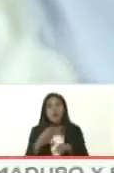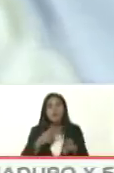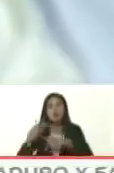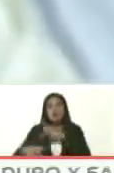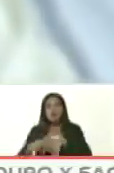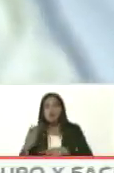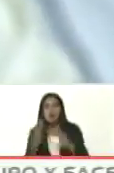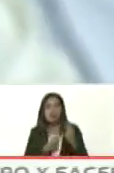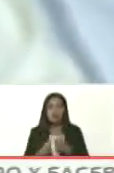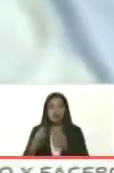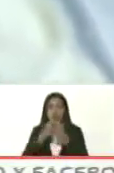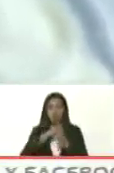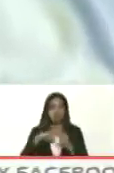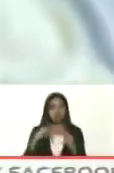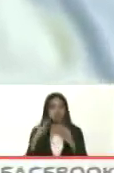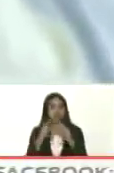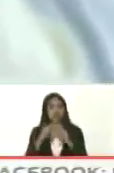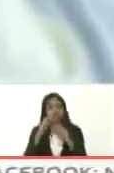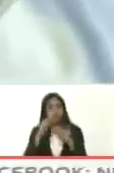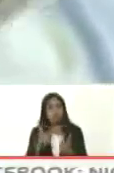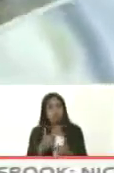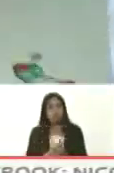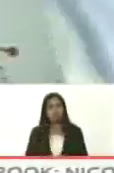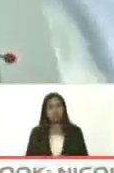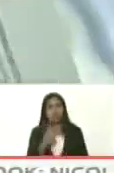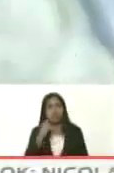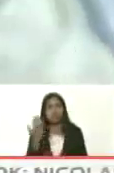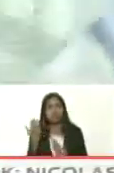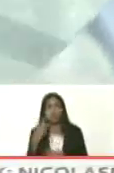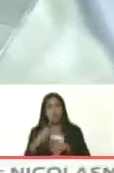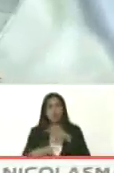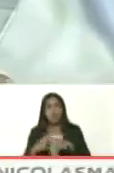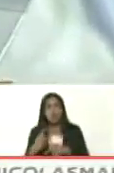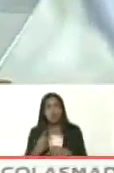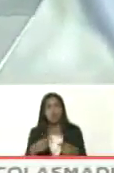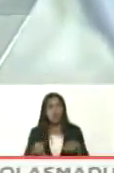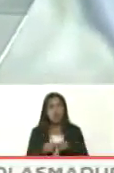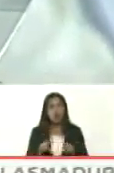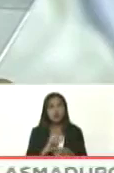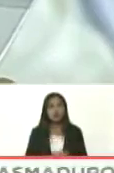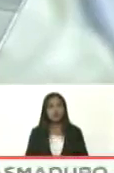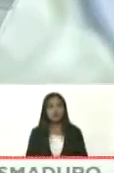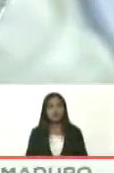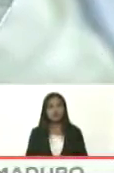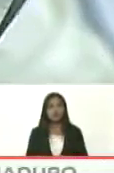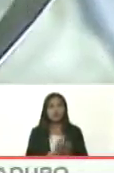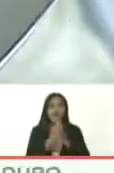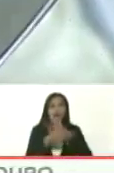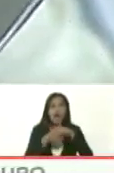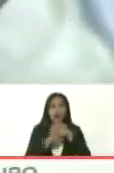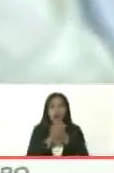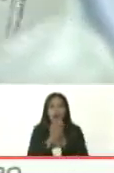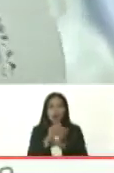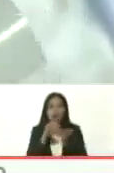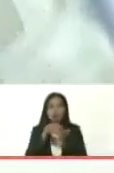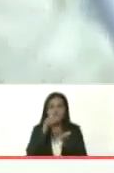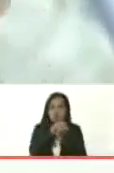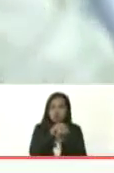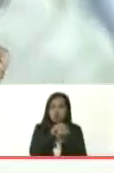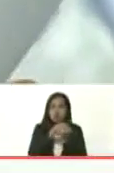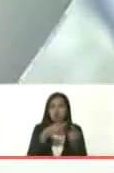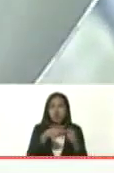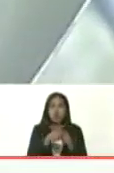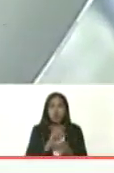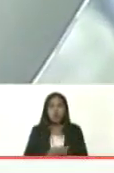economía, para que se conozca. Miren, aquí están los productos. Unas jaboneras bien bonitas con tapas,